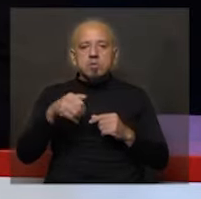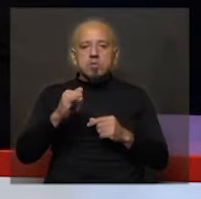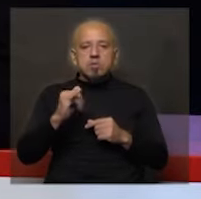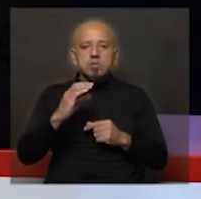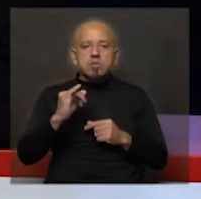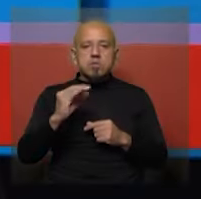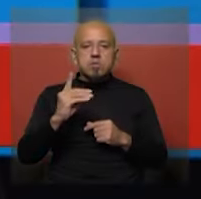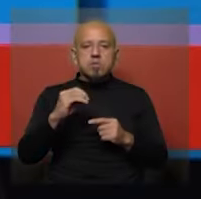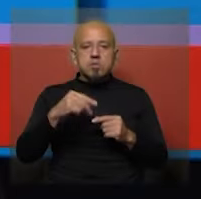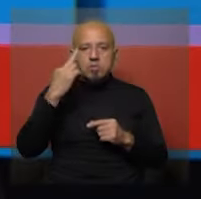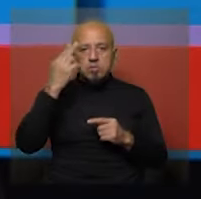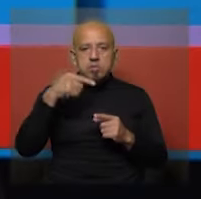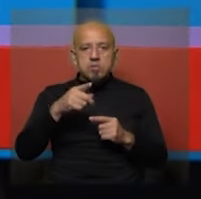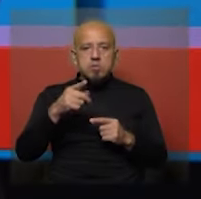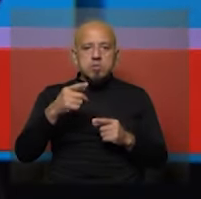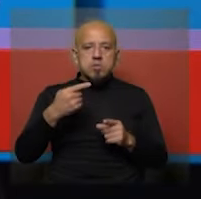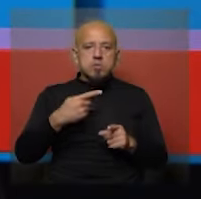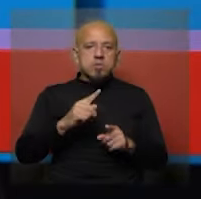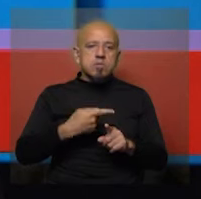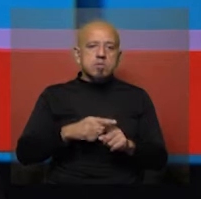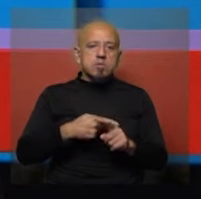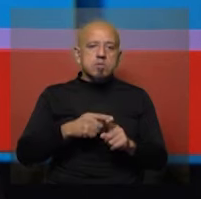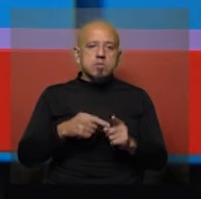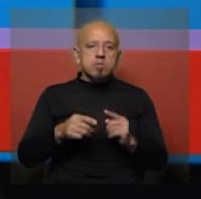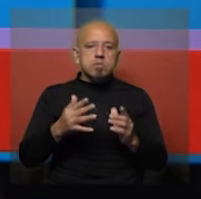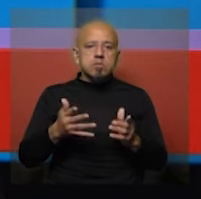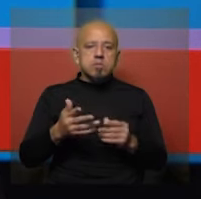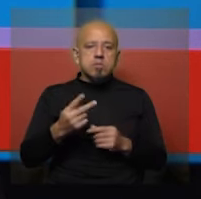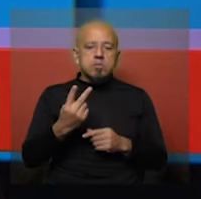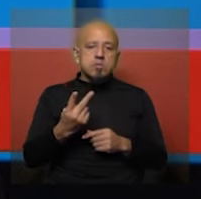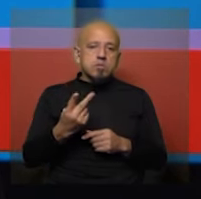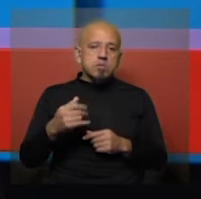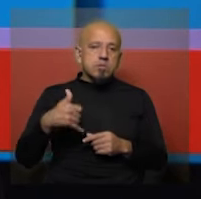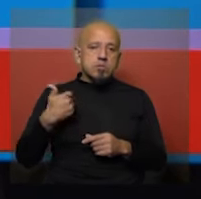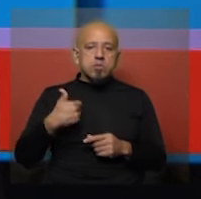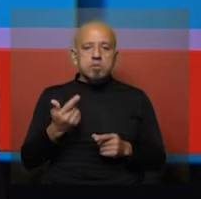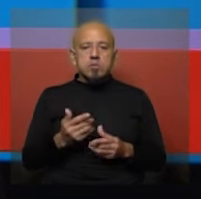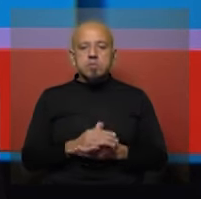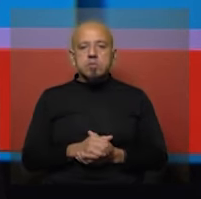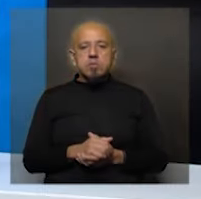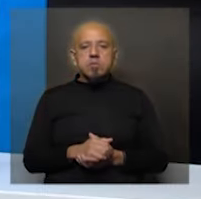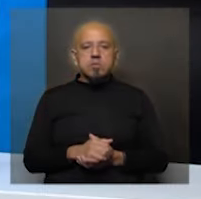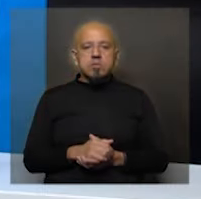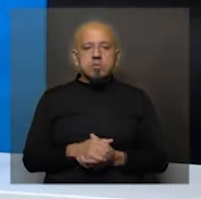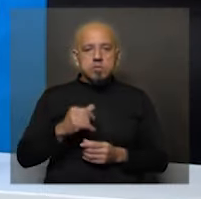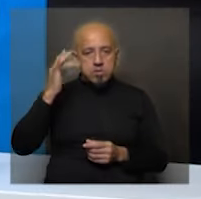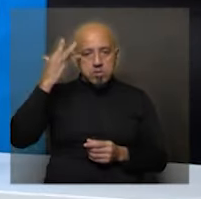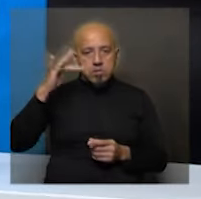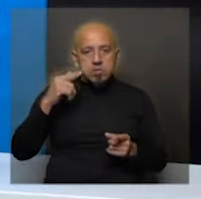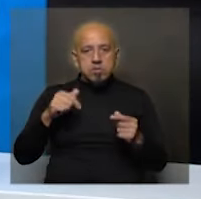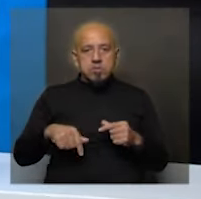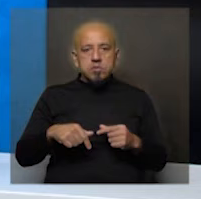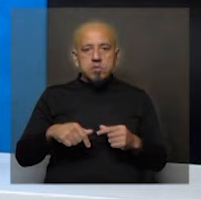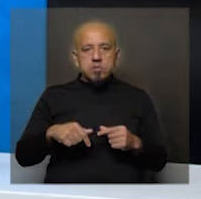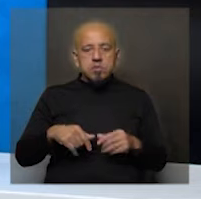en Uruguay y son dos jóvenes no dos adolescentes Claro hoy que hablaba del